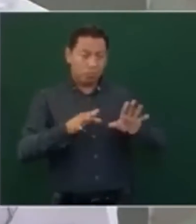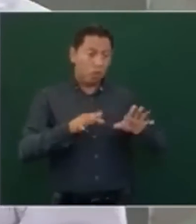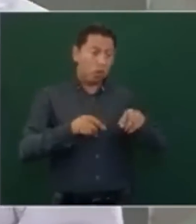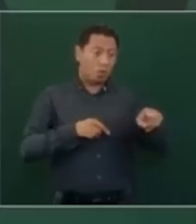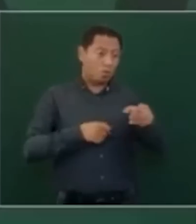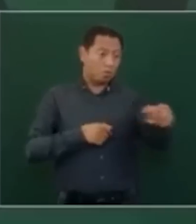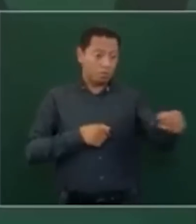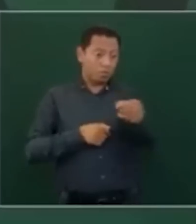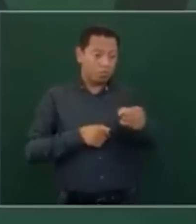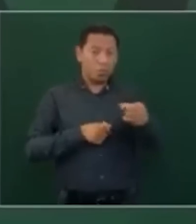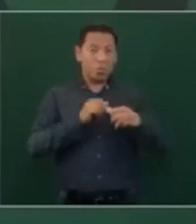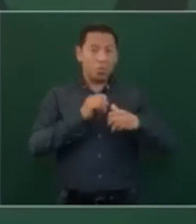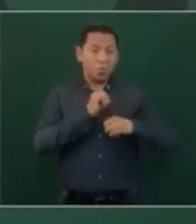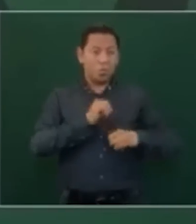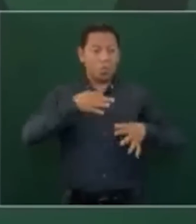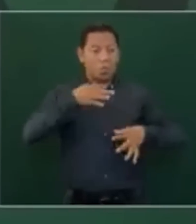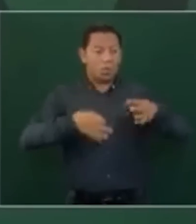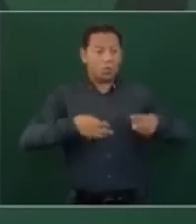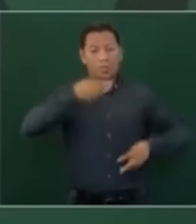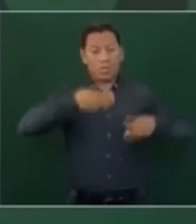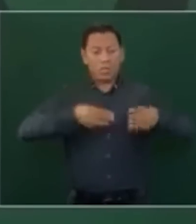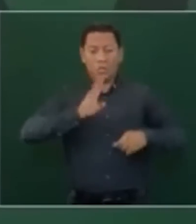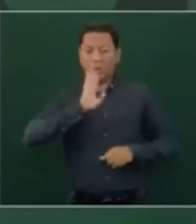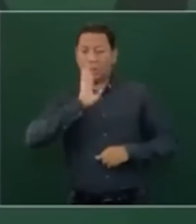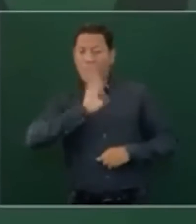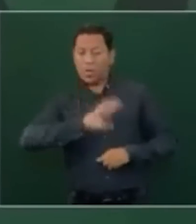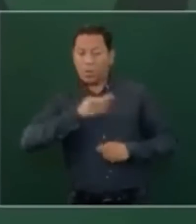jueces, a magistrados, a ministros corruptos.